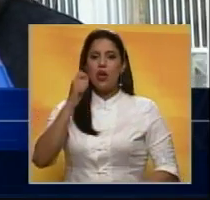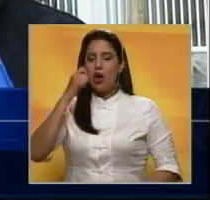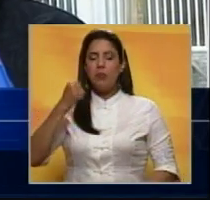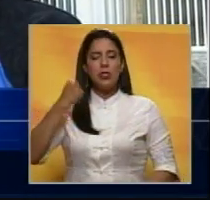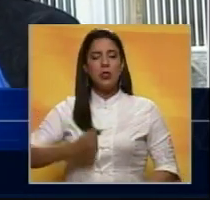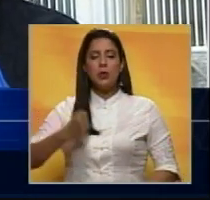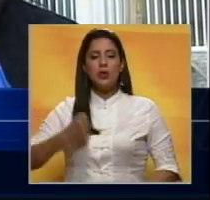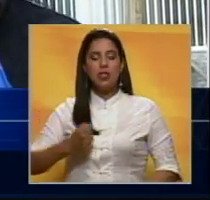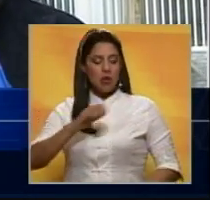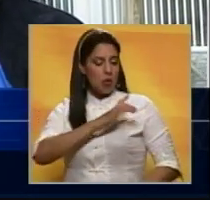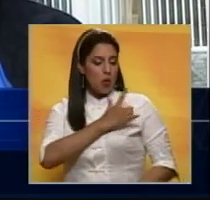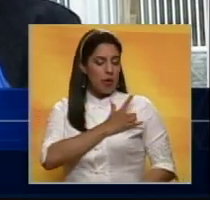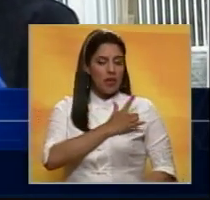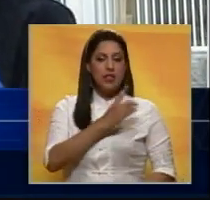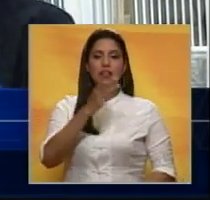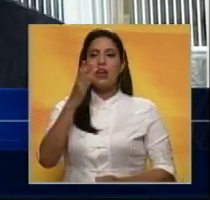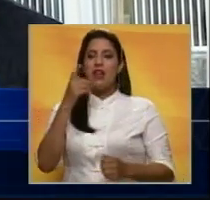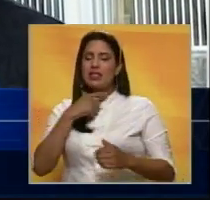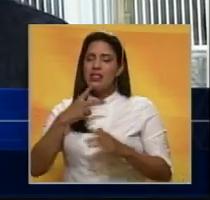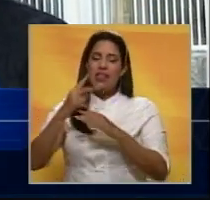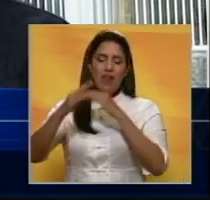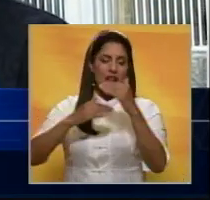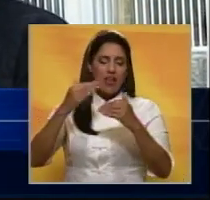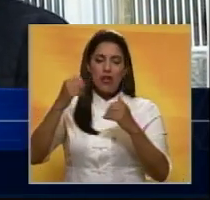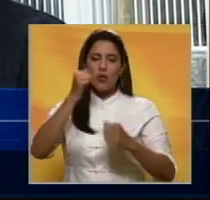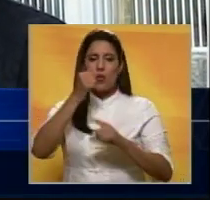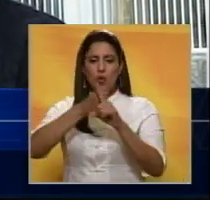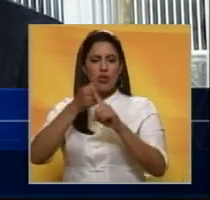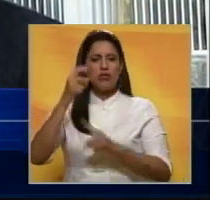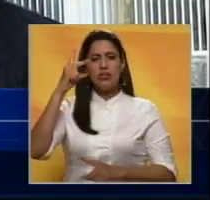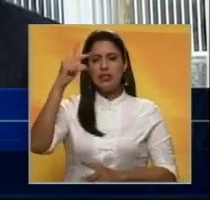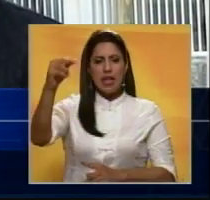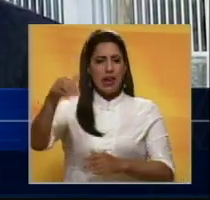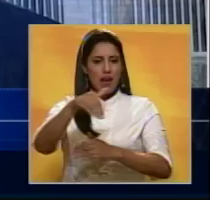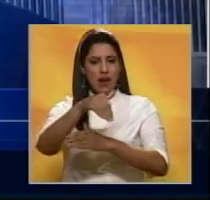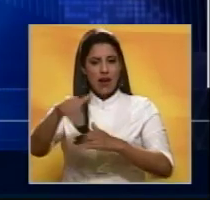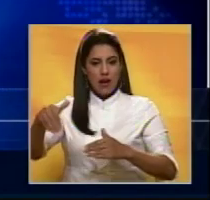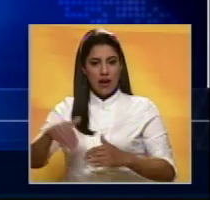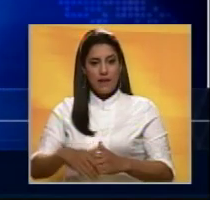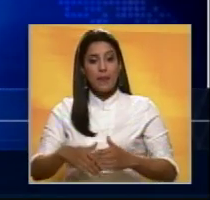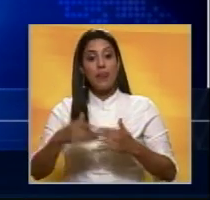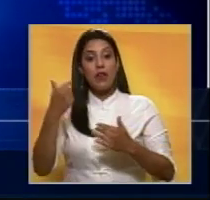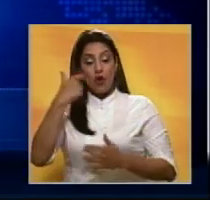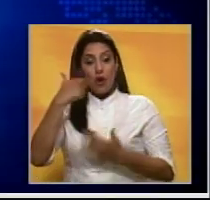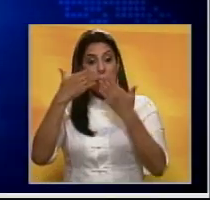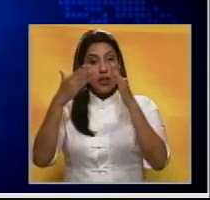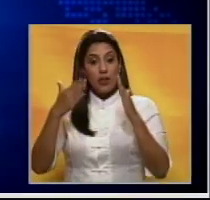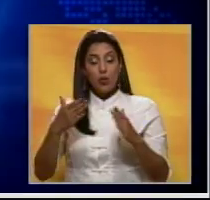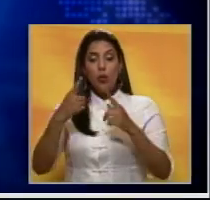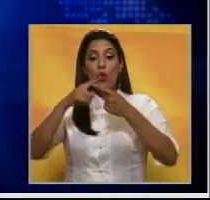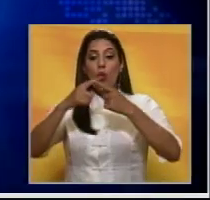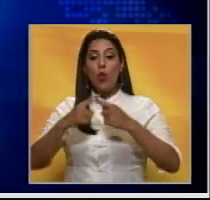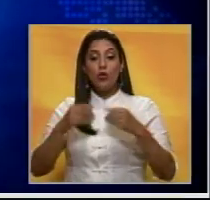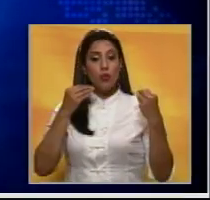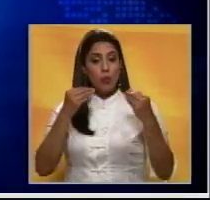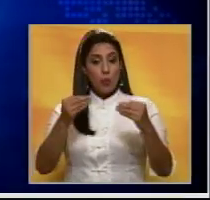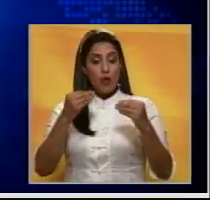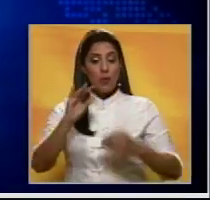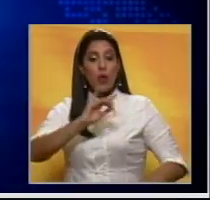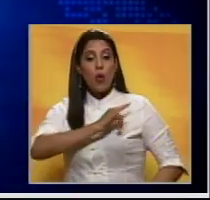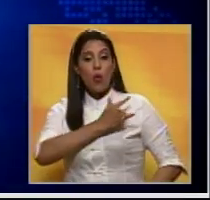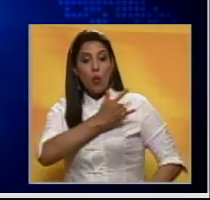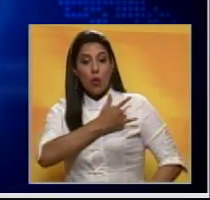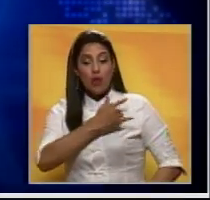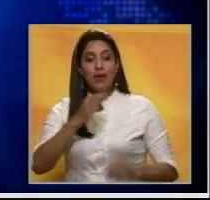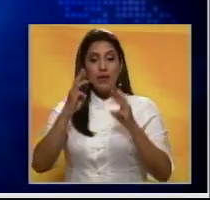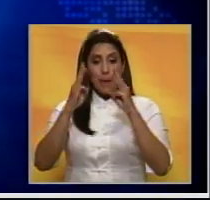él, con su universidad y con sus ganas de salir adelante y de luchar, él salió a la calle. Pernalete estudiaba Contaduría Pública en la